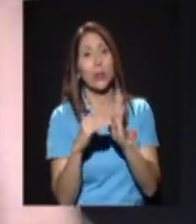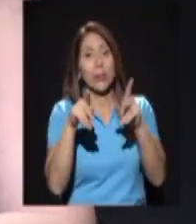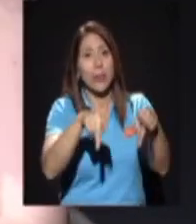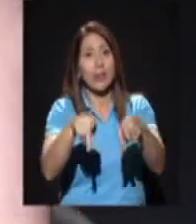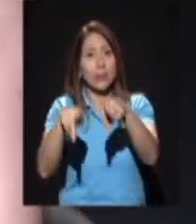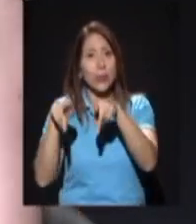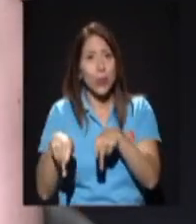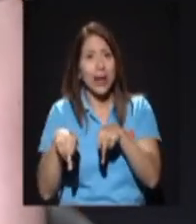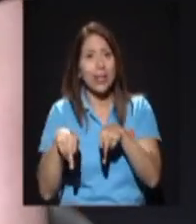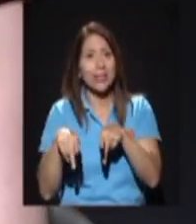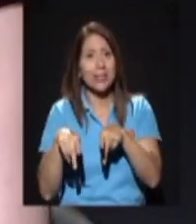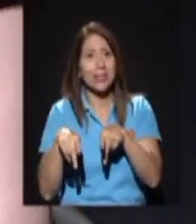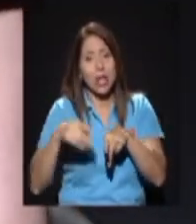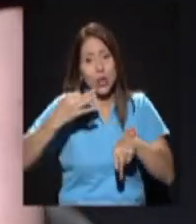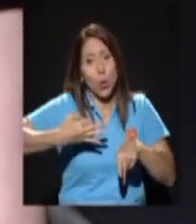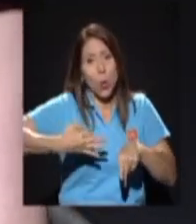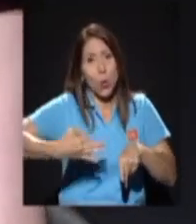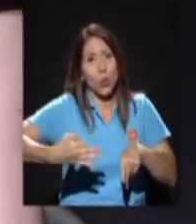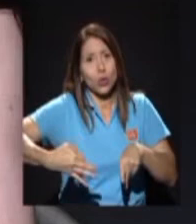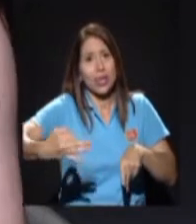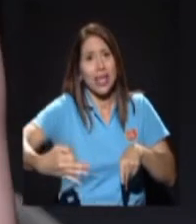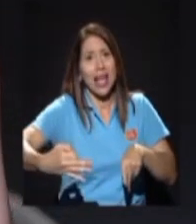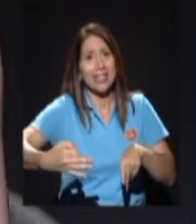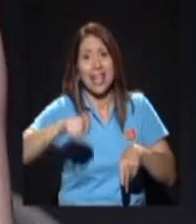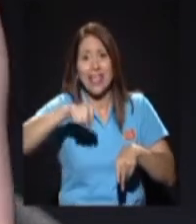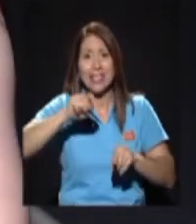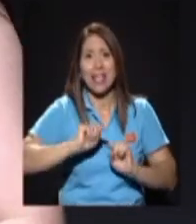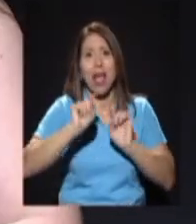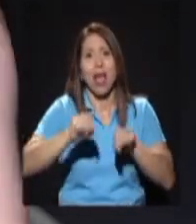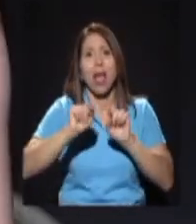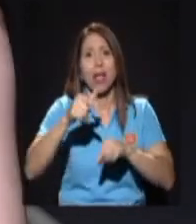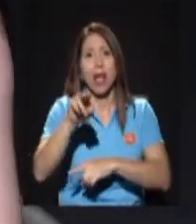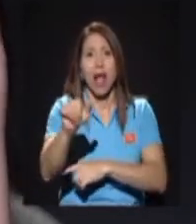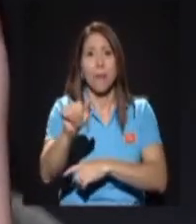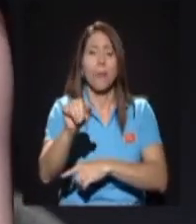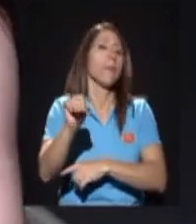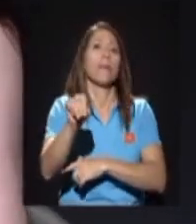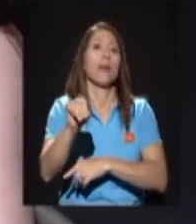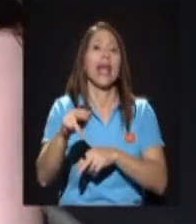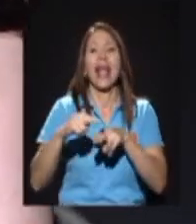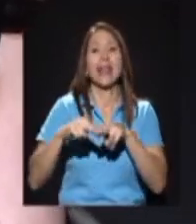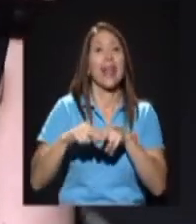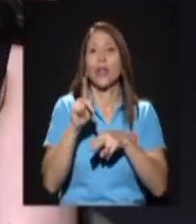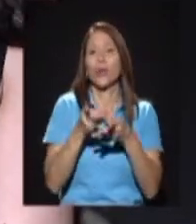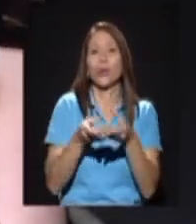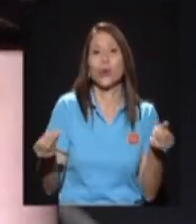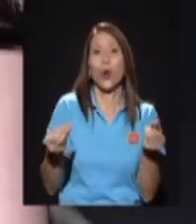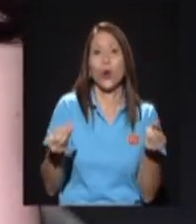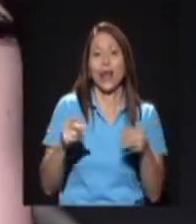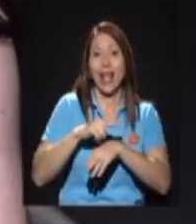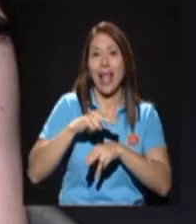se mueve en la GAM todos los días, el tren realmente no es una solución, porque el tren está movilizando a 3.000, 5.000 personas, ¿verdad?